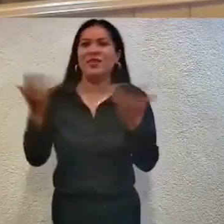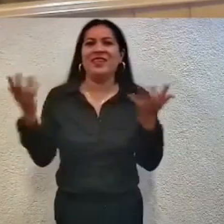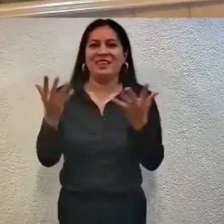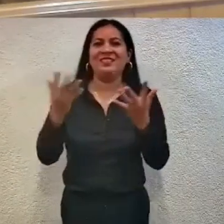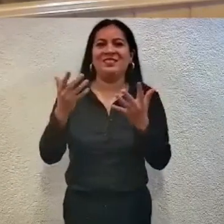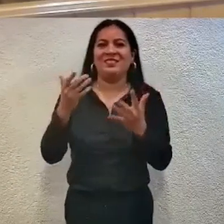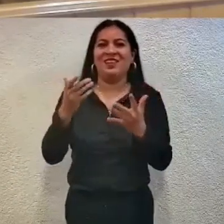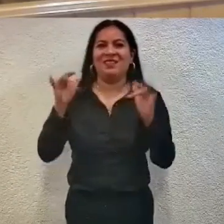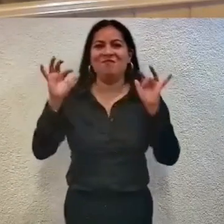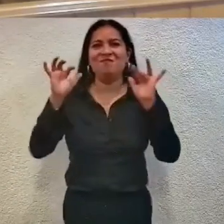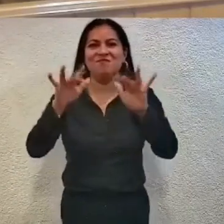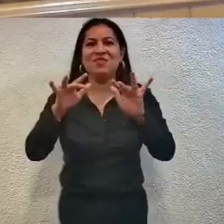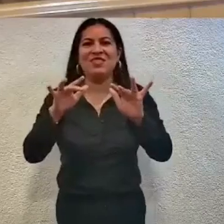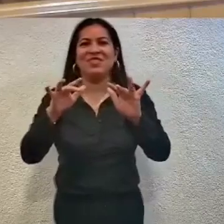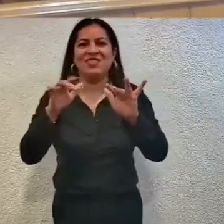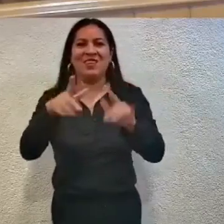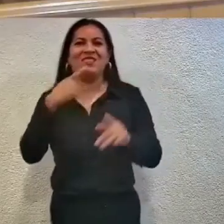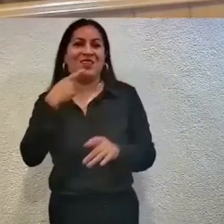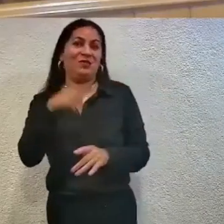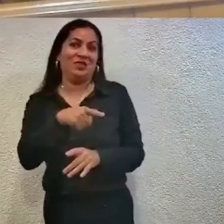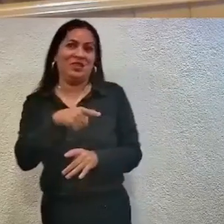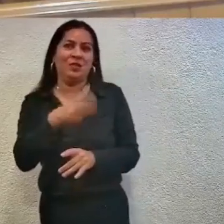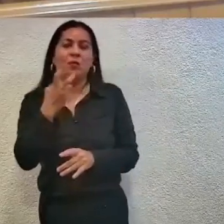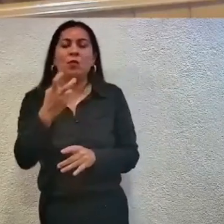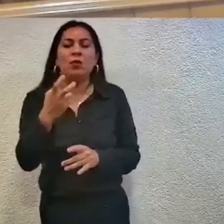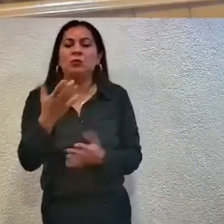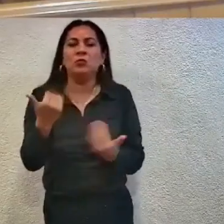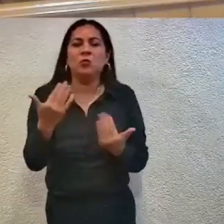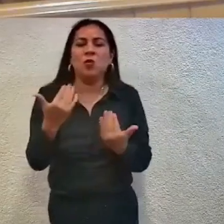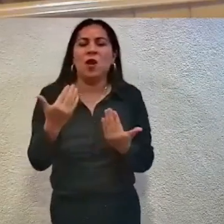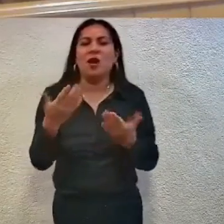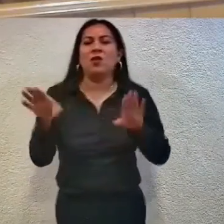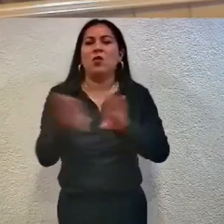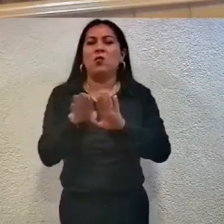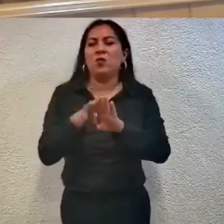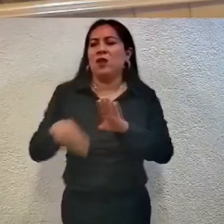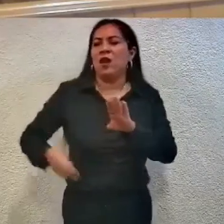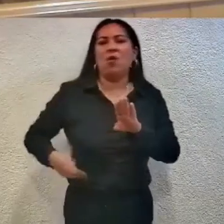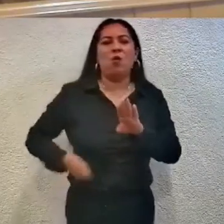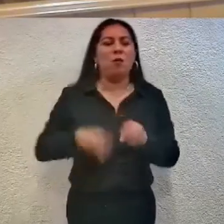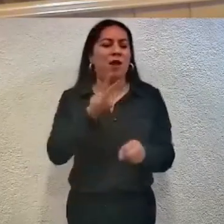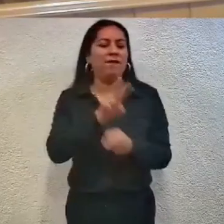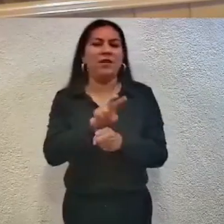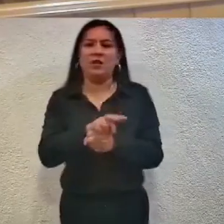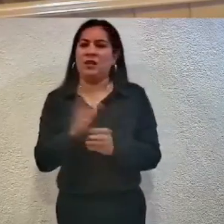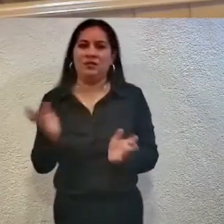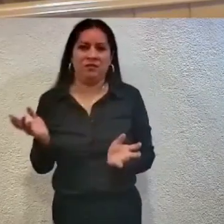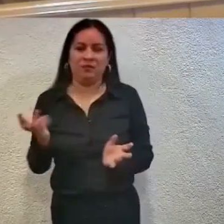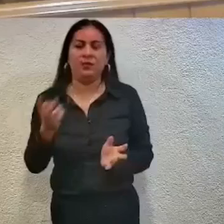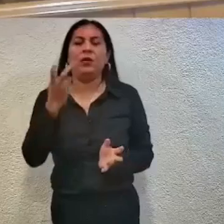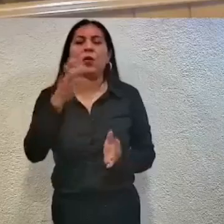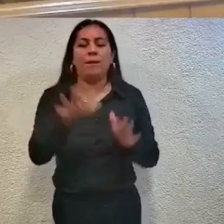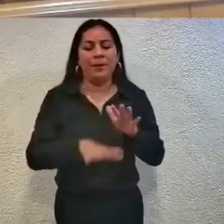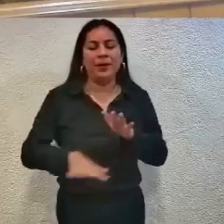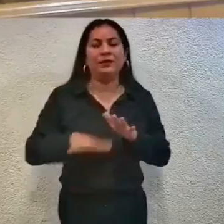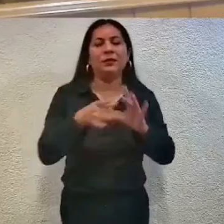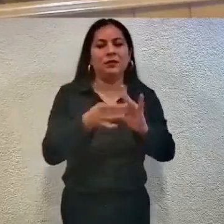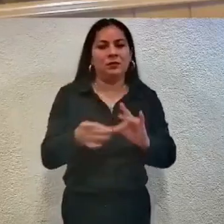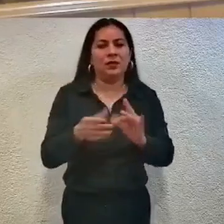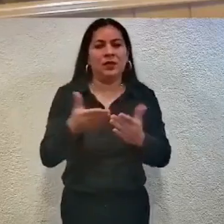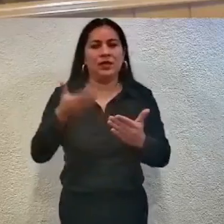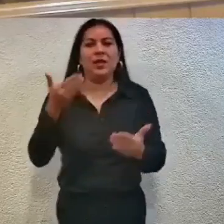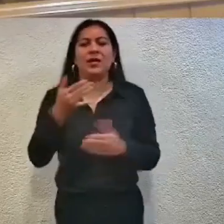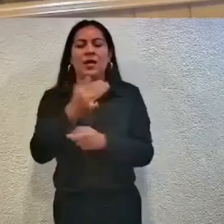vigilar la actuación del denunciado Giovanni Velázquez Gabriel y en consecuencia no se actualiza la culpa invigilando.